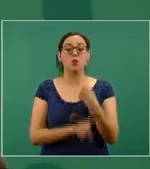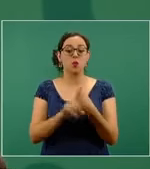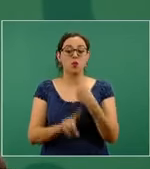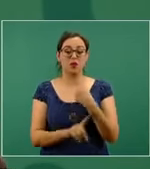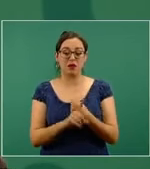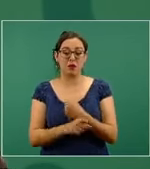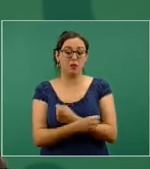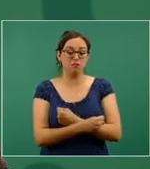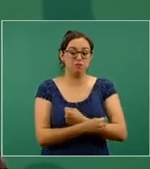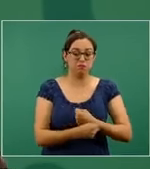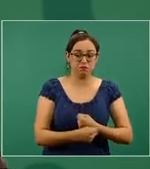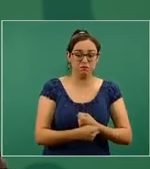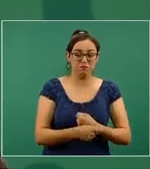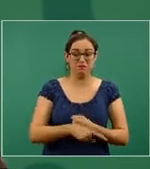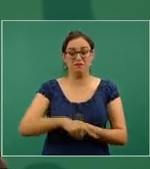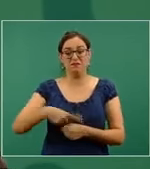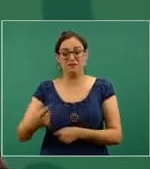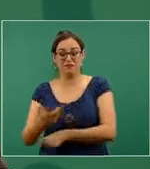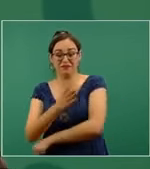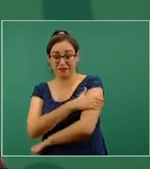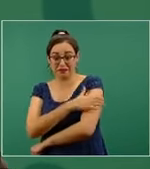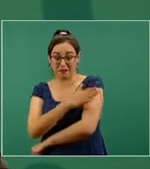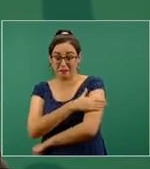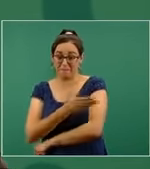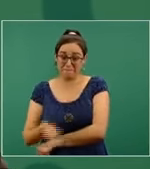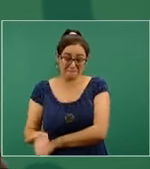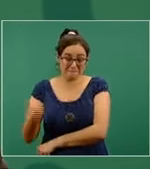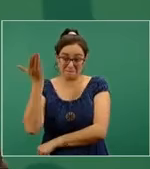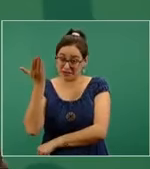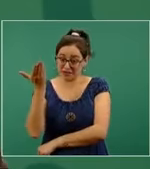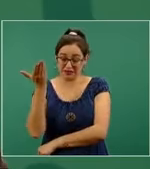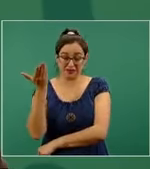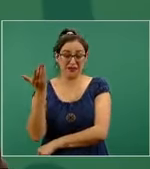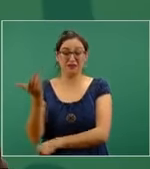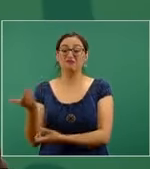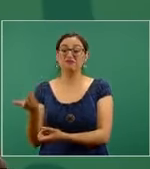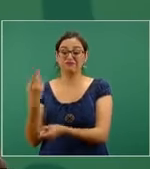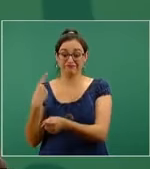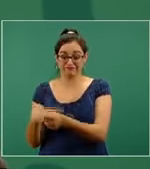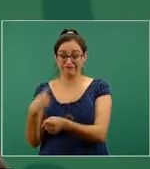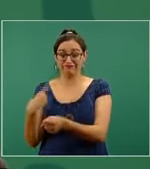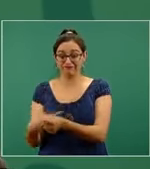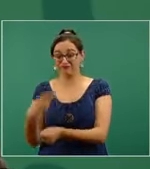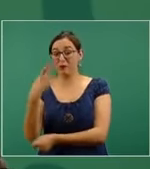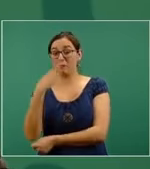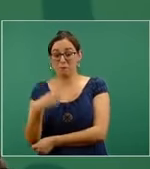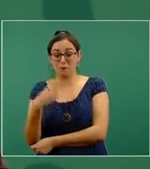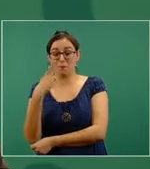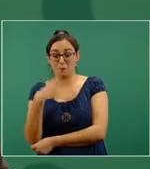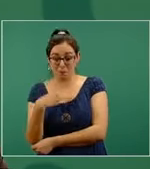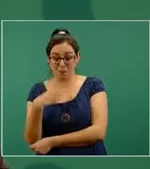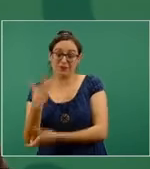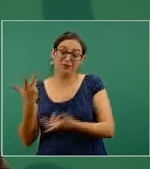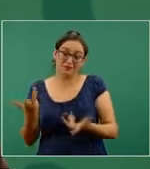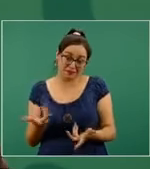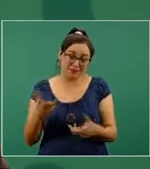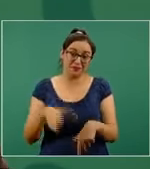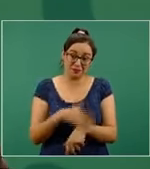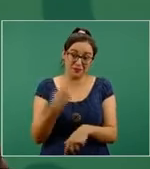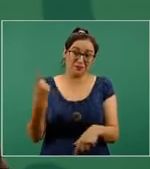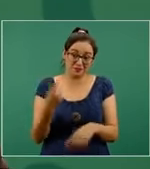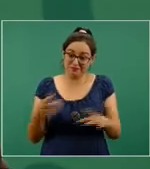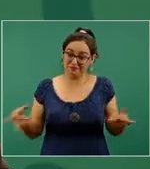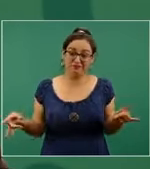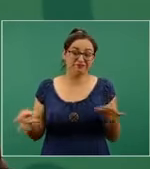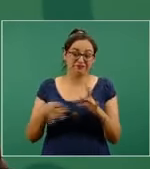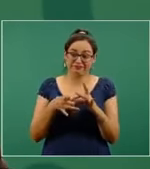la obesidad y, por ejemplo, la hipertensión, por ejemplo, la diabetes, porque precisamente concentran este tipo